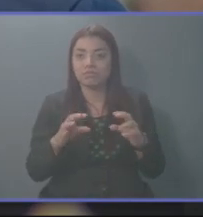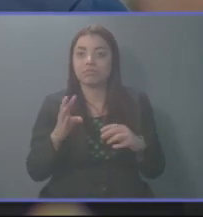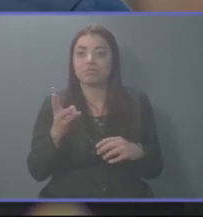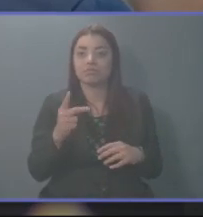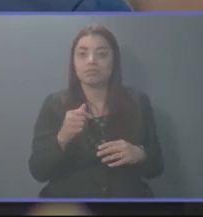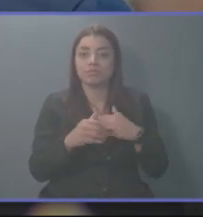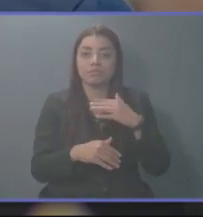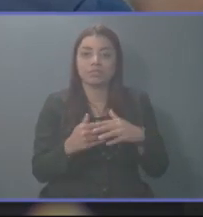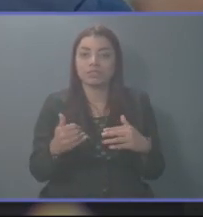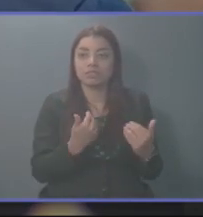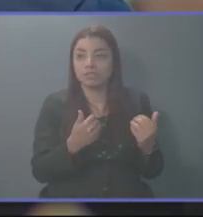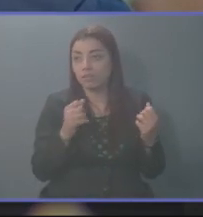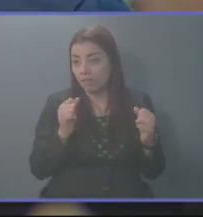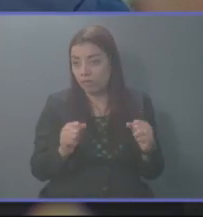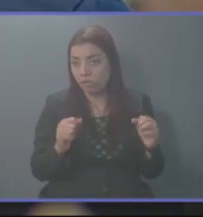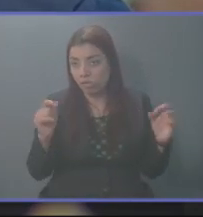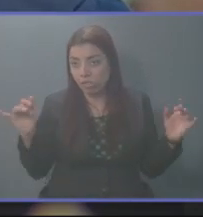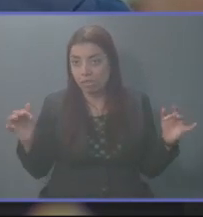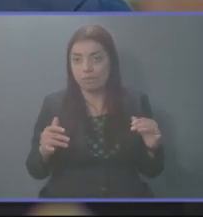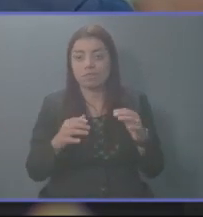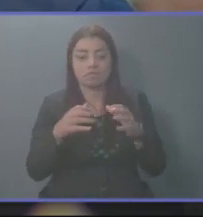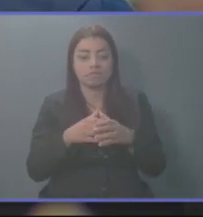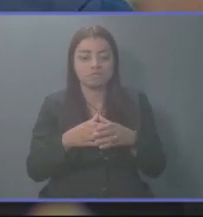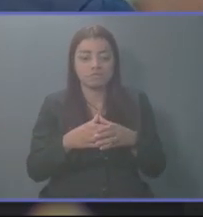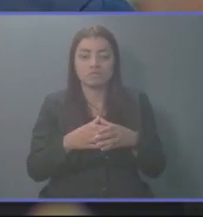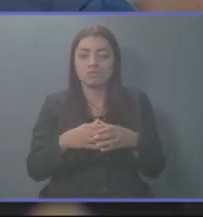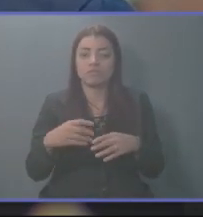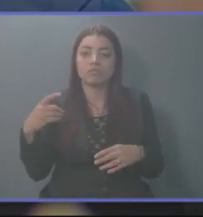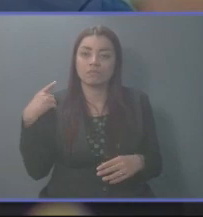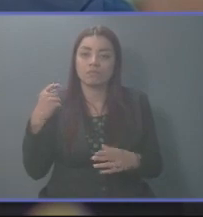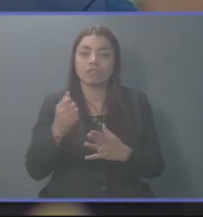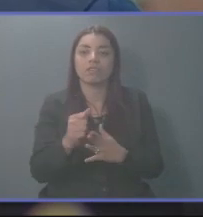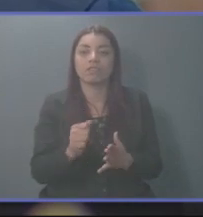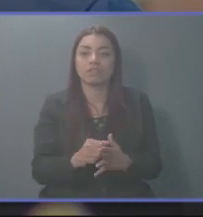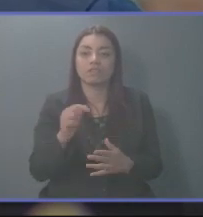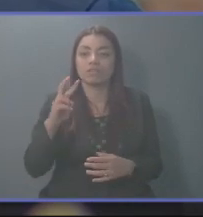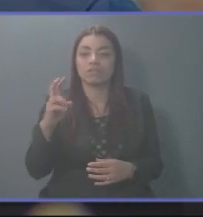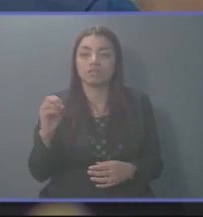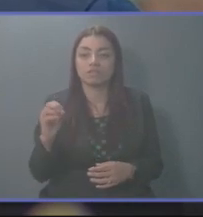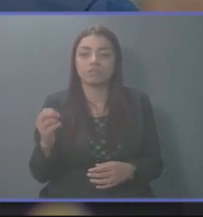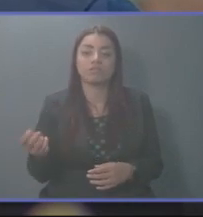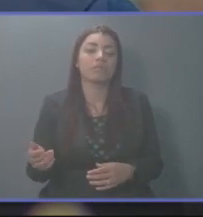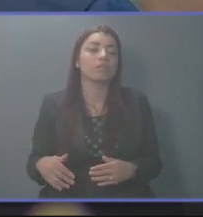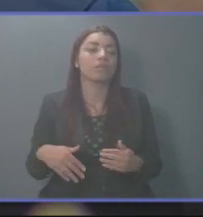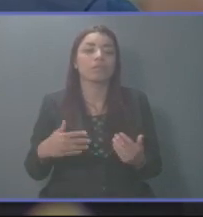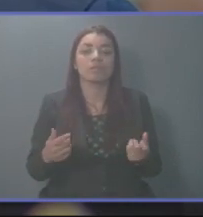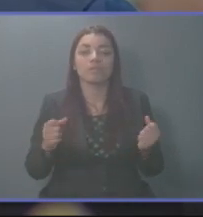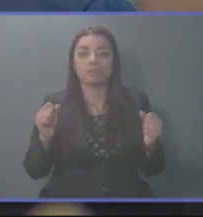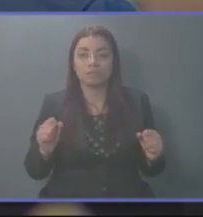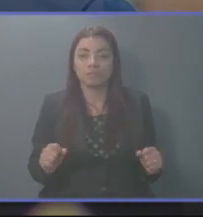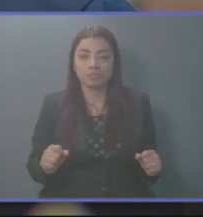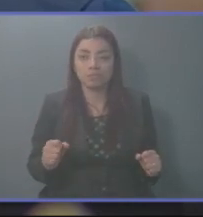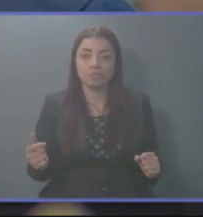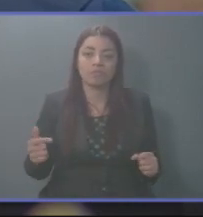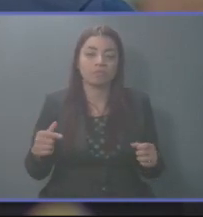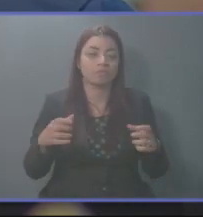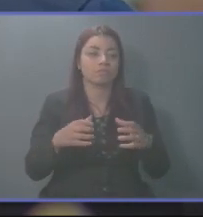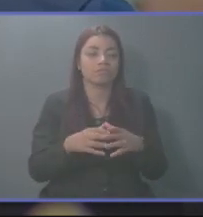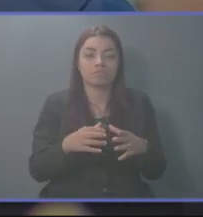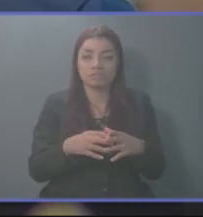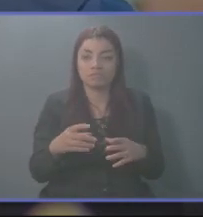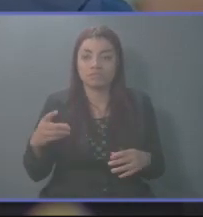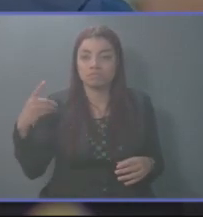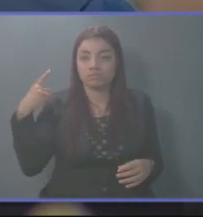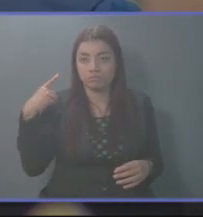válido para sesionar el comité directivo. Artículo 20. Para que pueda sesionar válidamente el comité directivo se